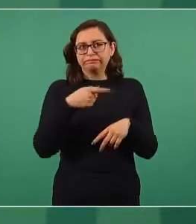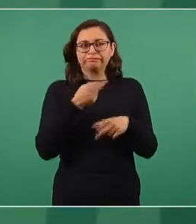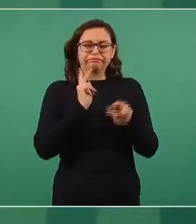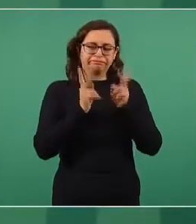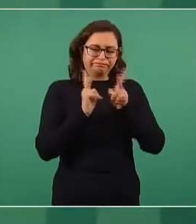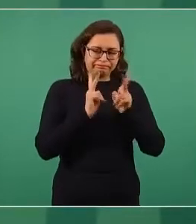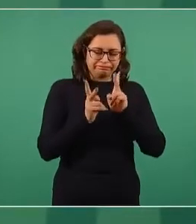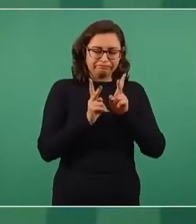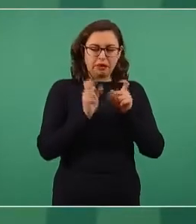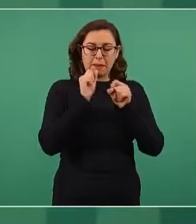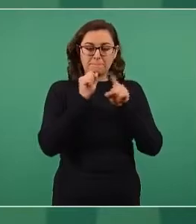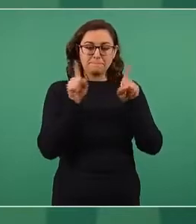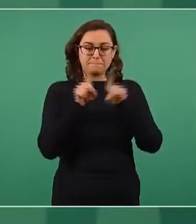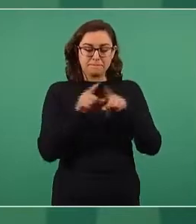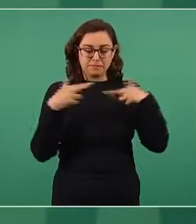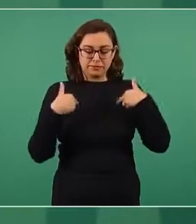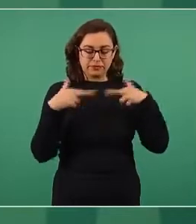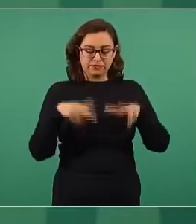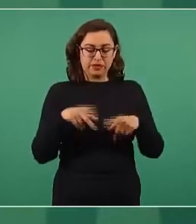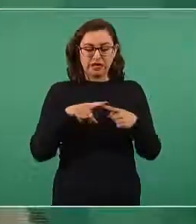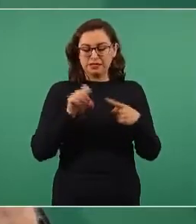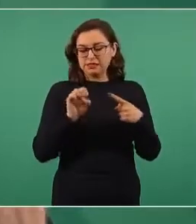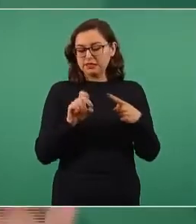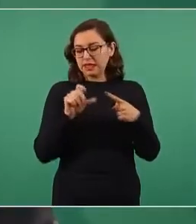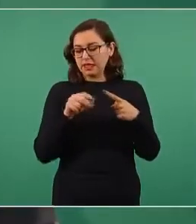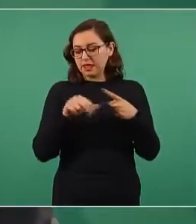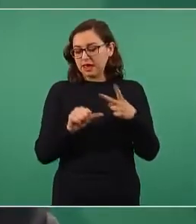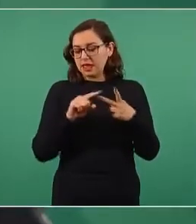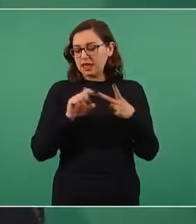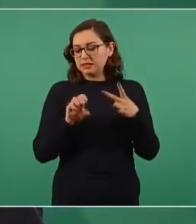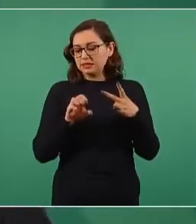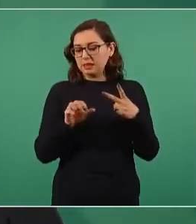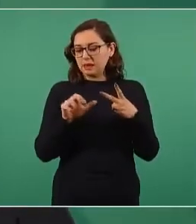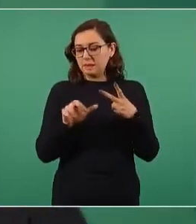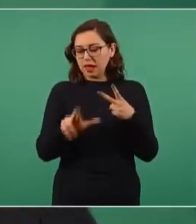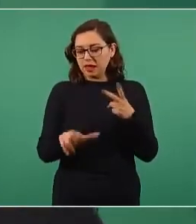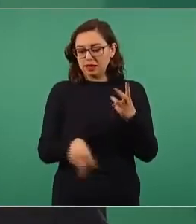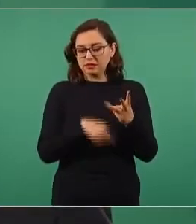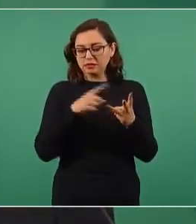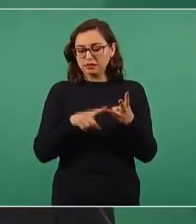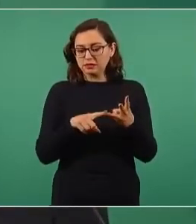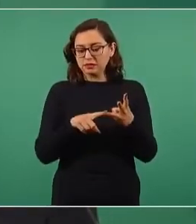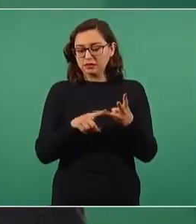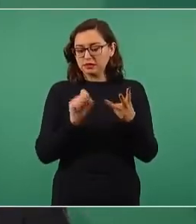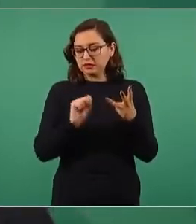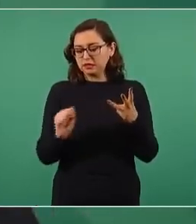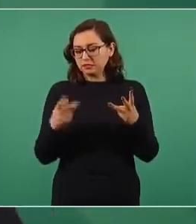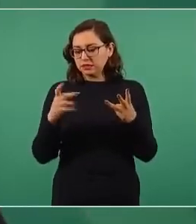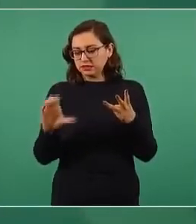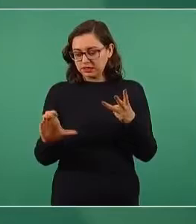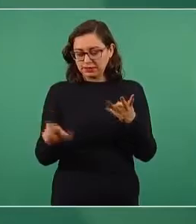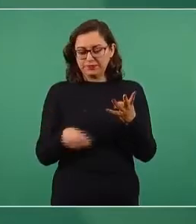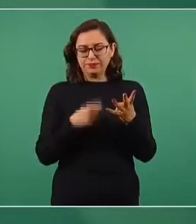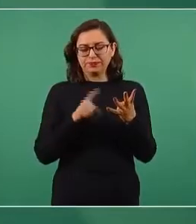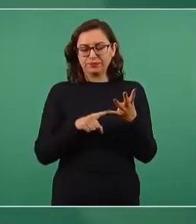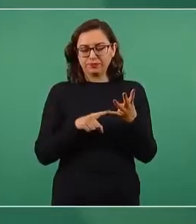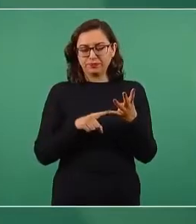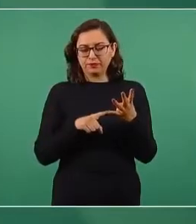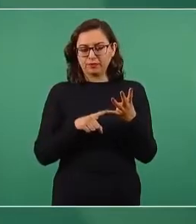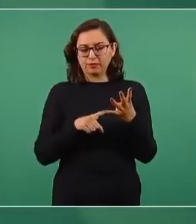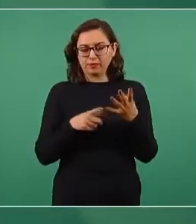la representación de Defensa, de Marina, desde luego la Secretaría de Seguridad Pública